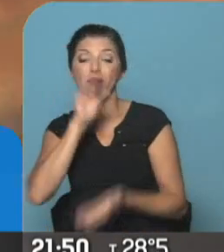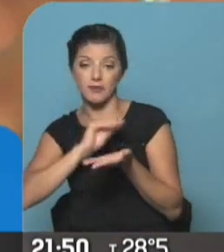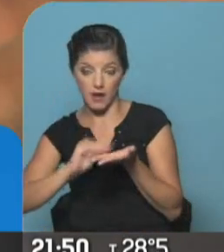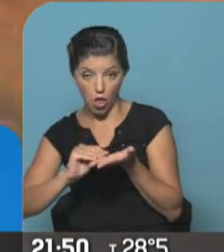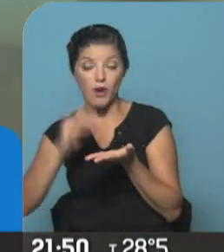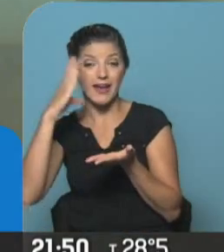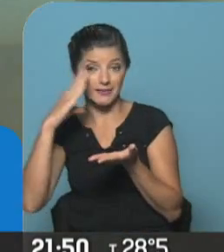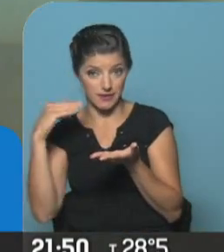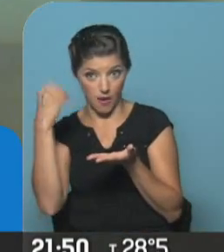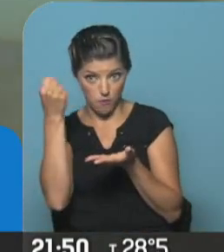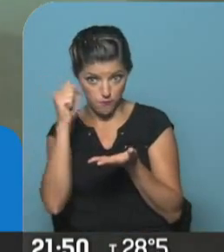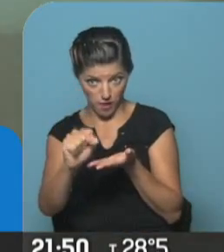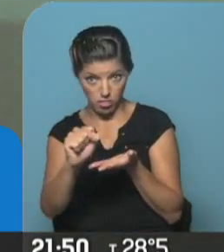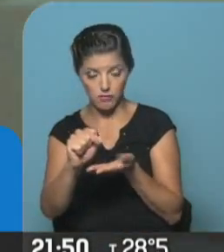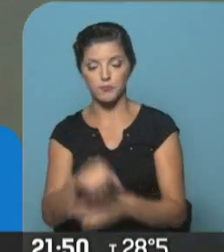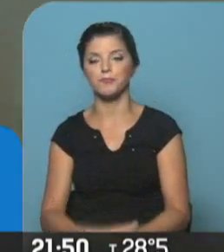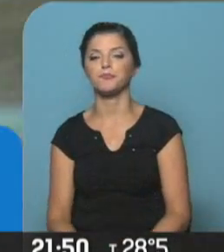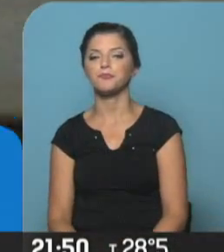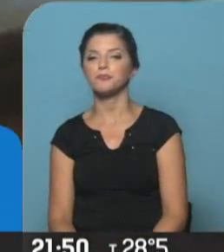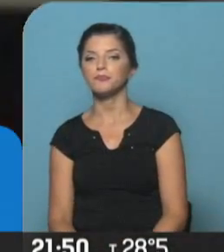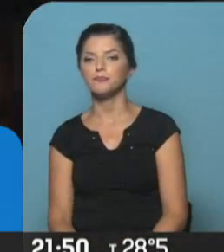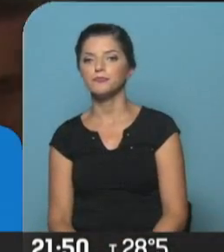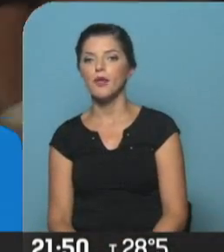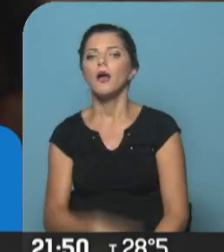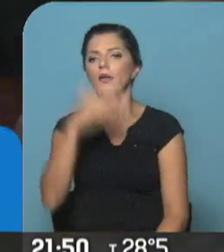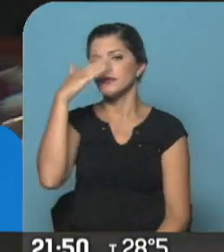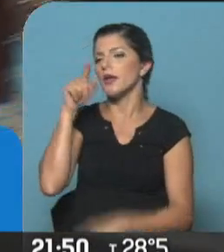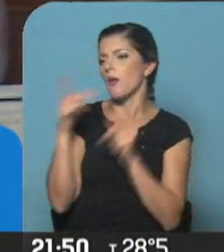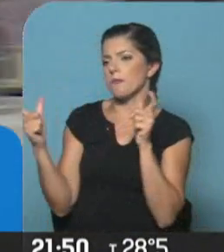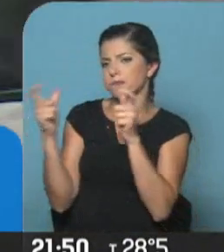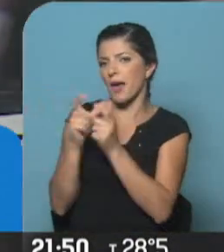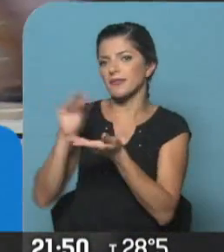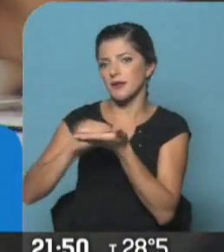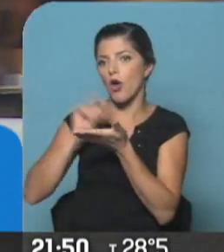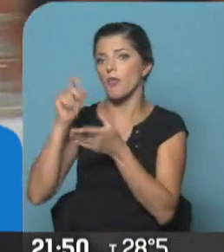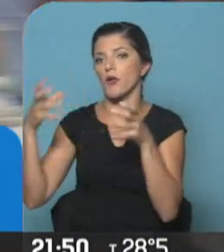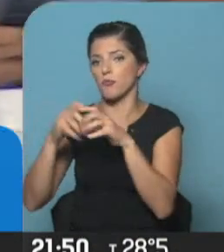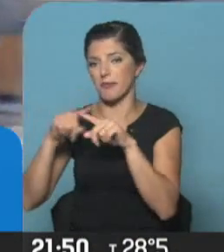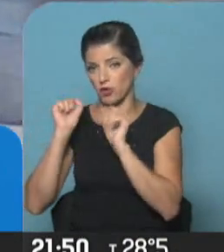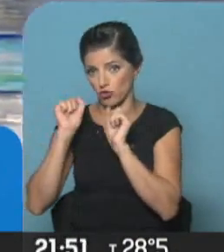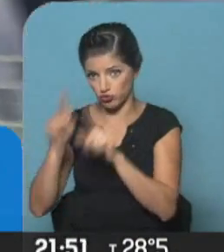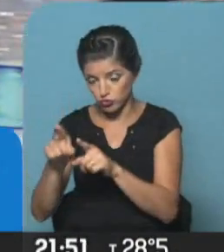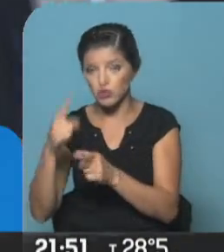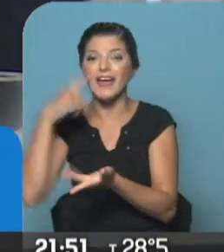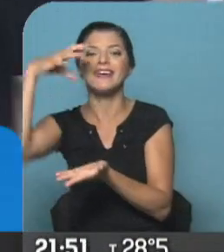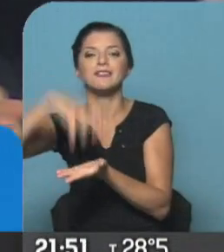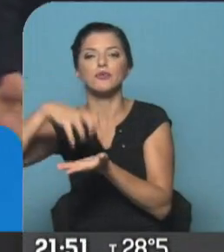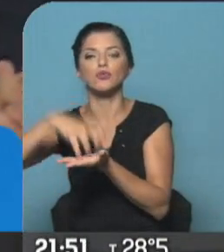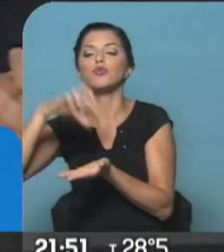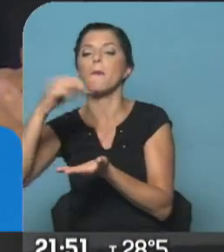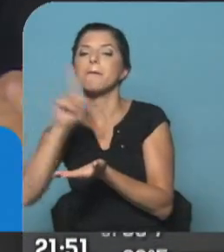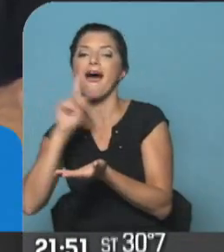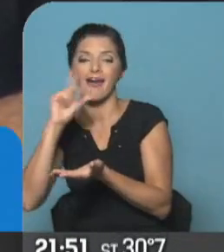Kirchner se ausentó de la reunión y mantuvo un encuentro con los senadores de su bloque en el Instituto Patria.